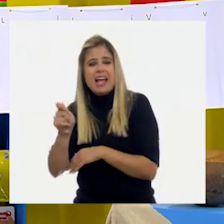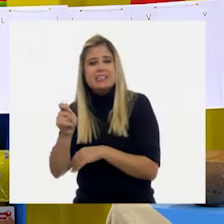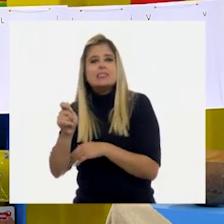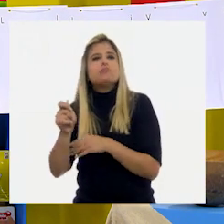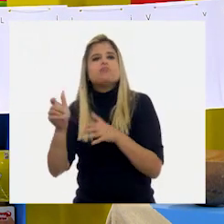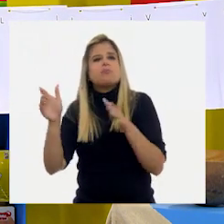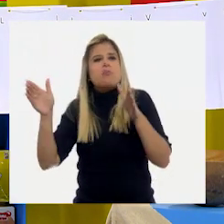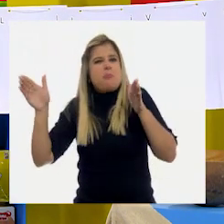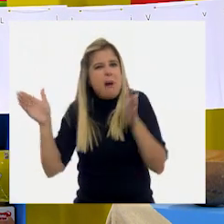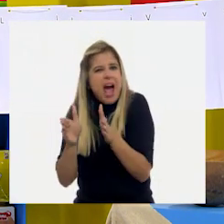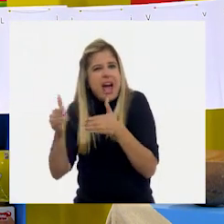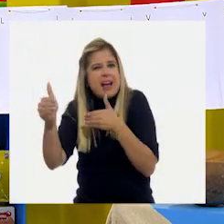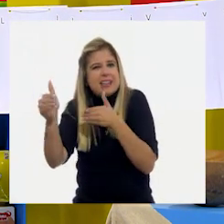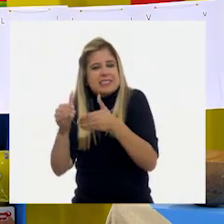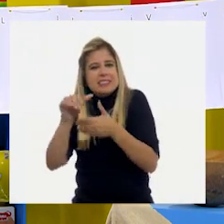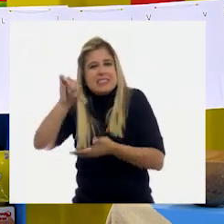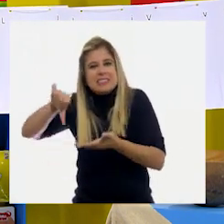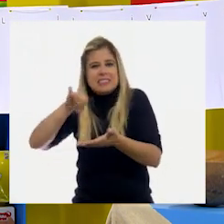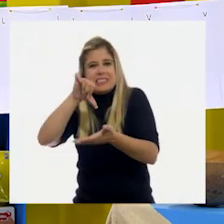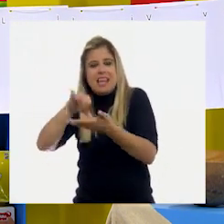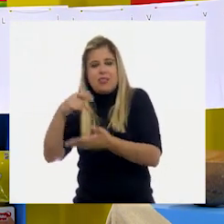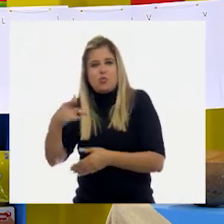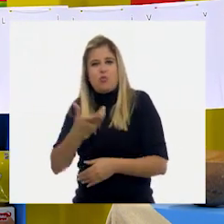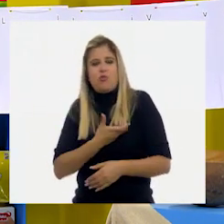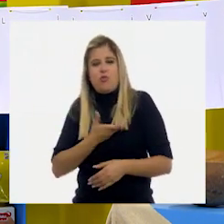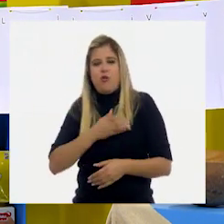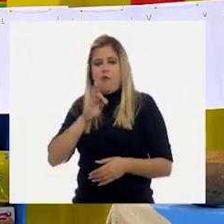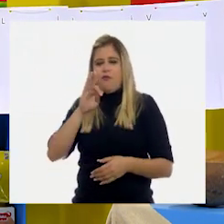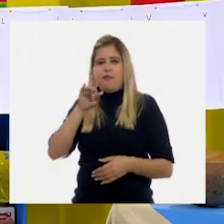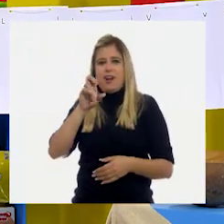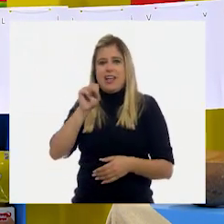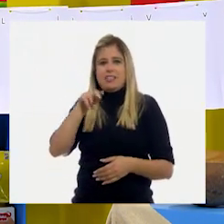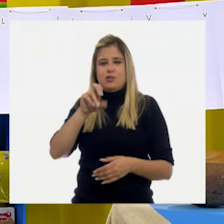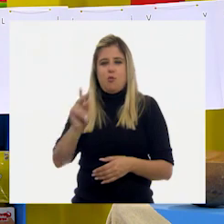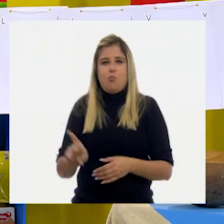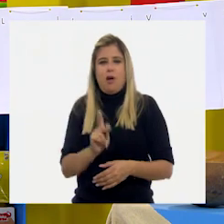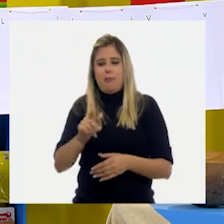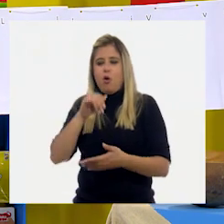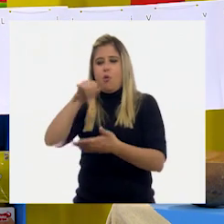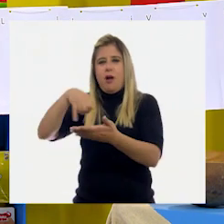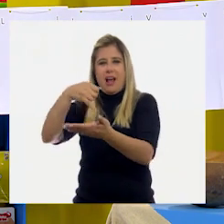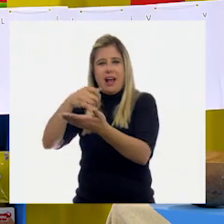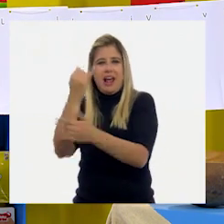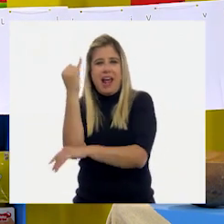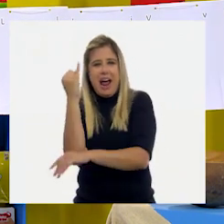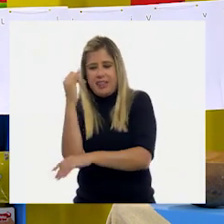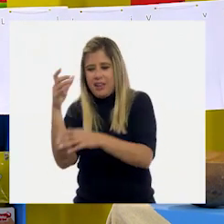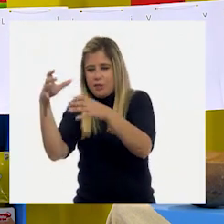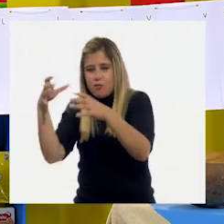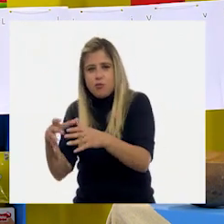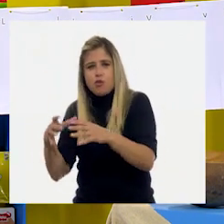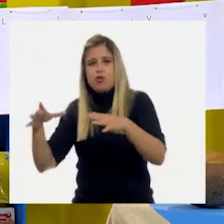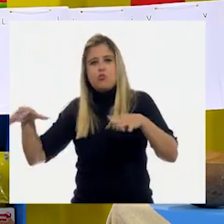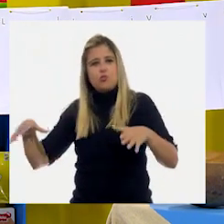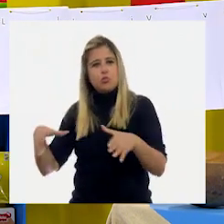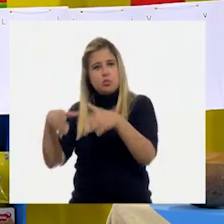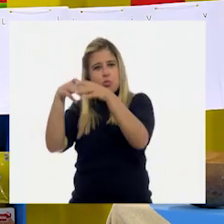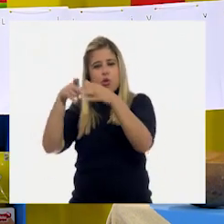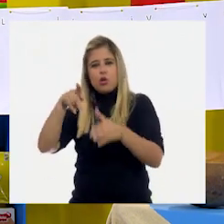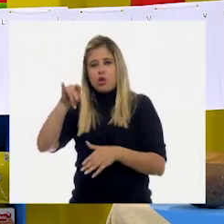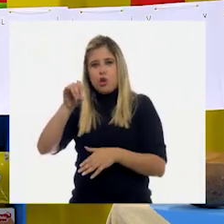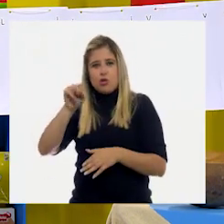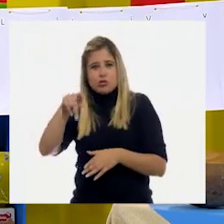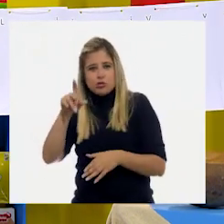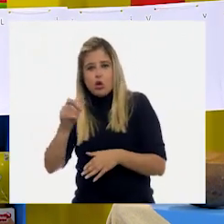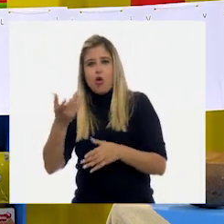reducida, que era el centro del pueblo de Fresno, ¿se acuerdan? Con su jardín del centro, con su kiosco y los edificios que